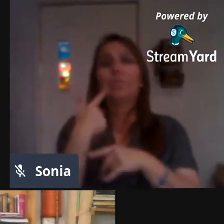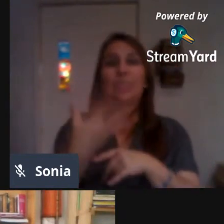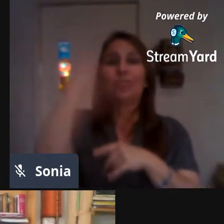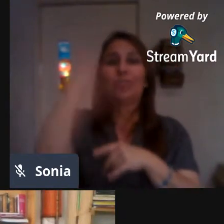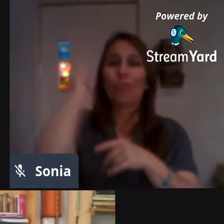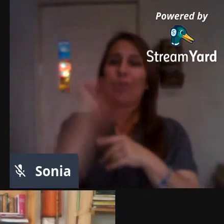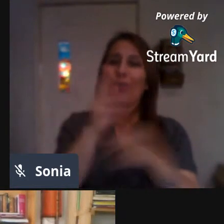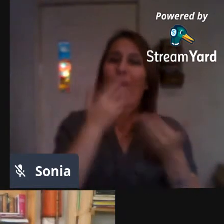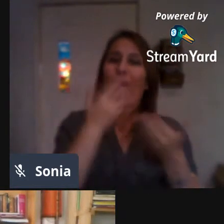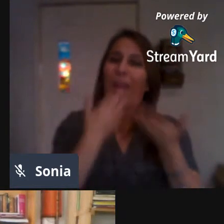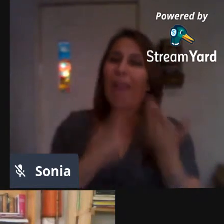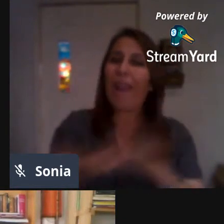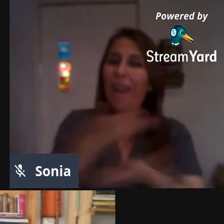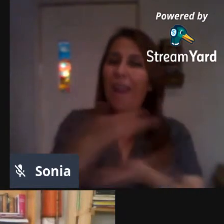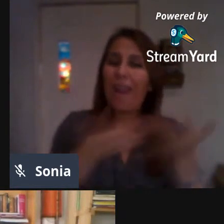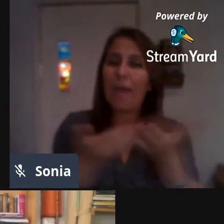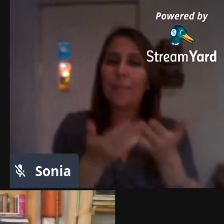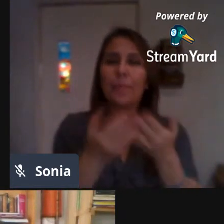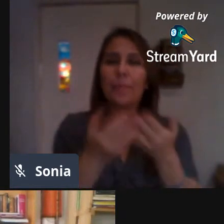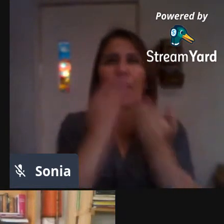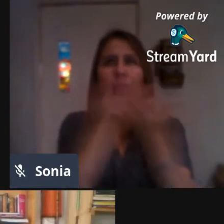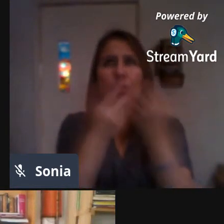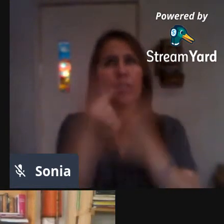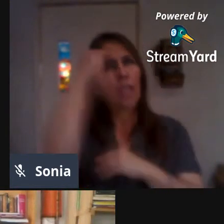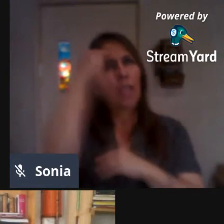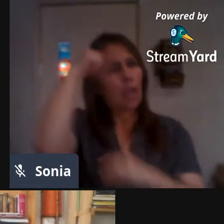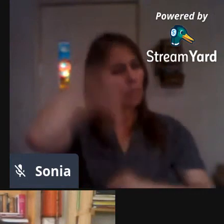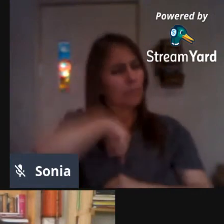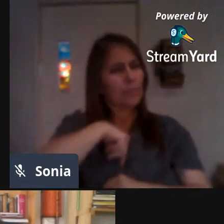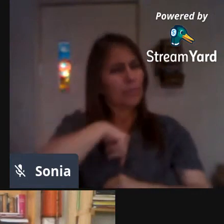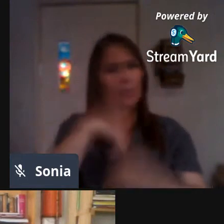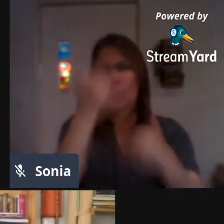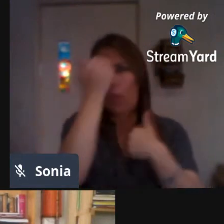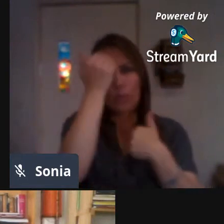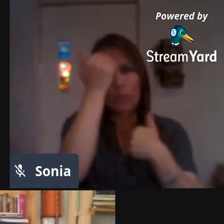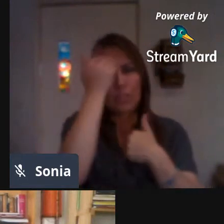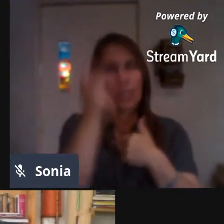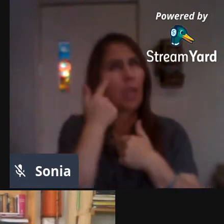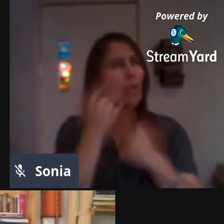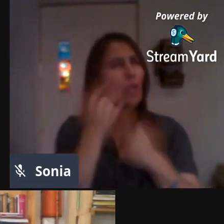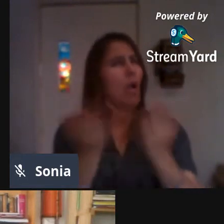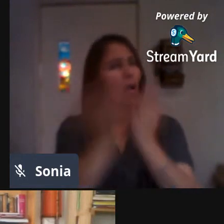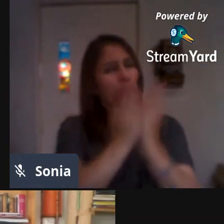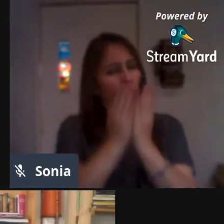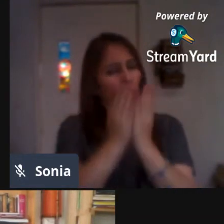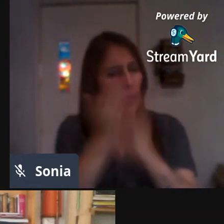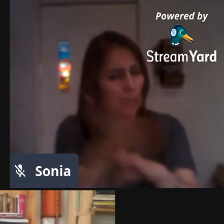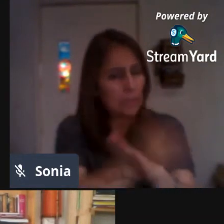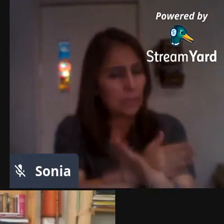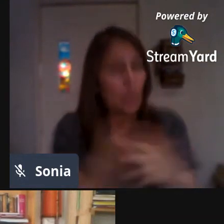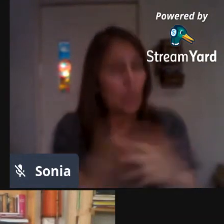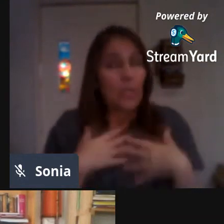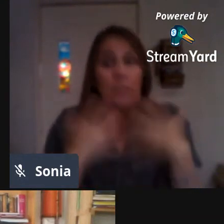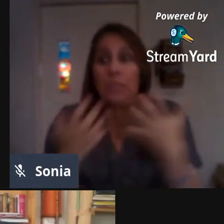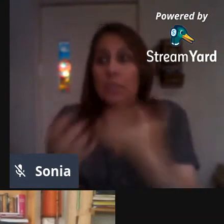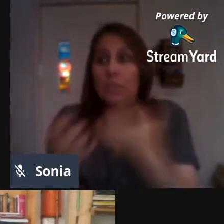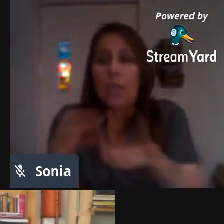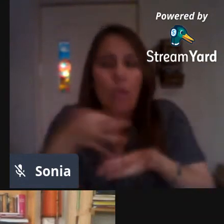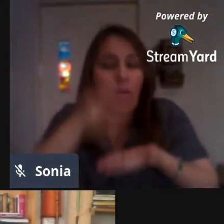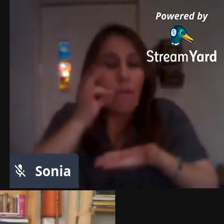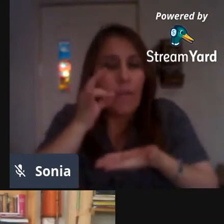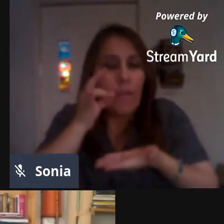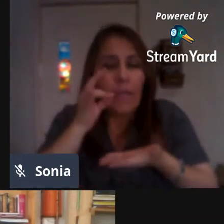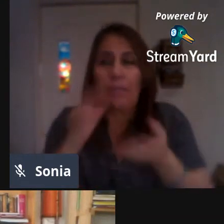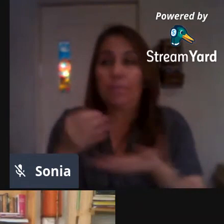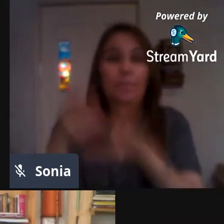del inconsciente colectivo que tanto estudio me entran unas ganas enormes de un café antes de entrar a la cocina miro por la ventana